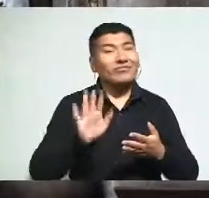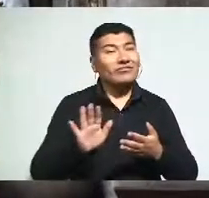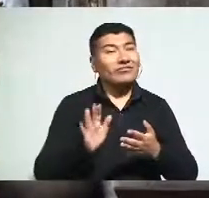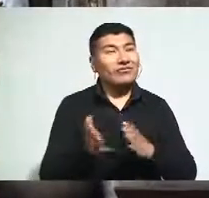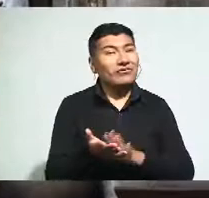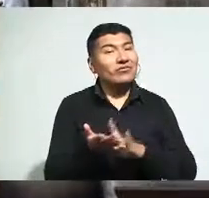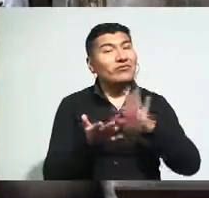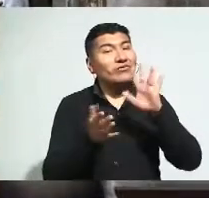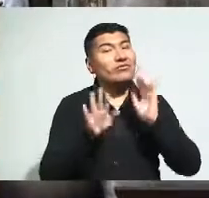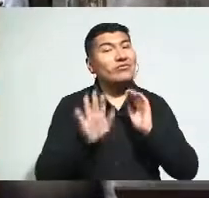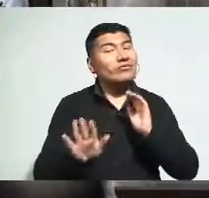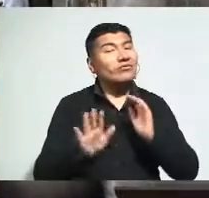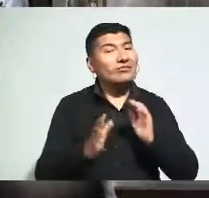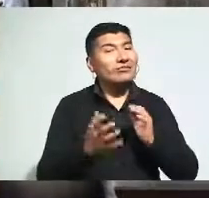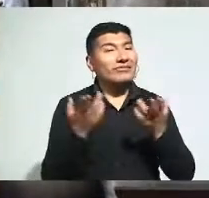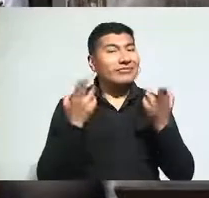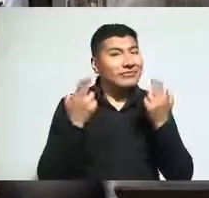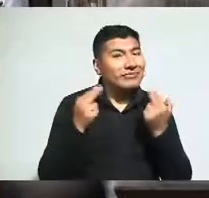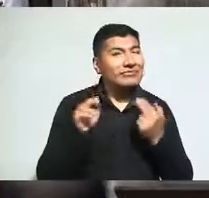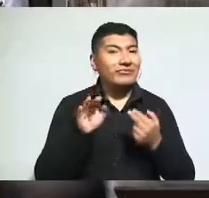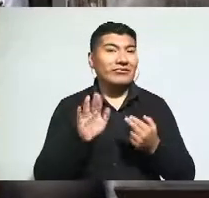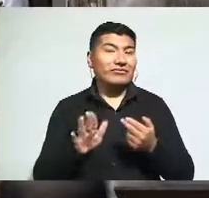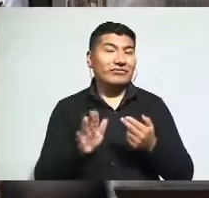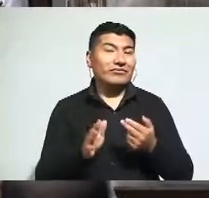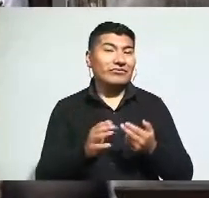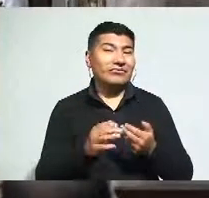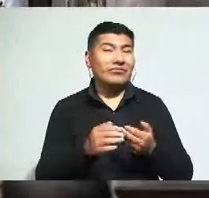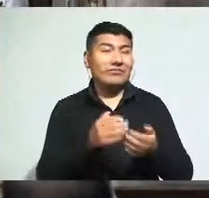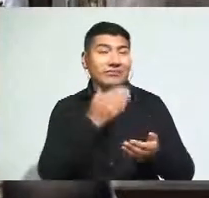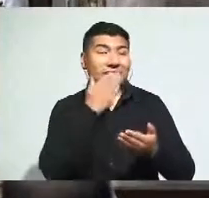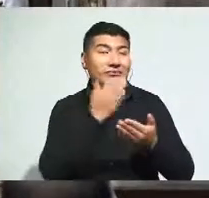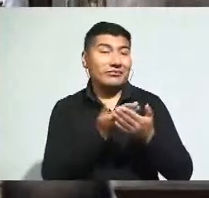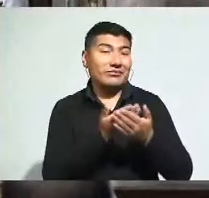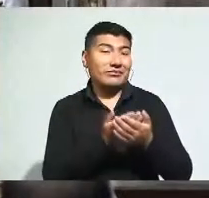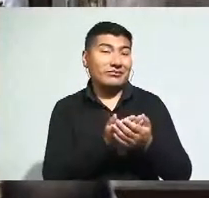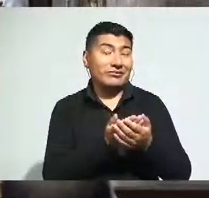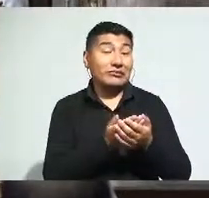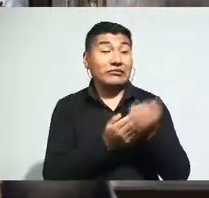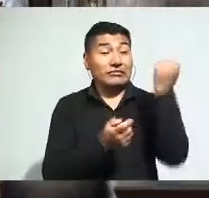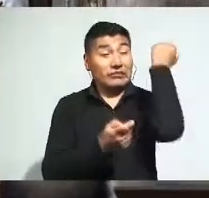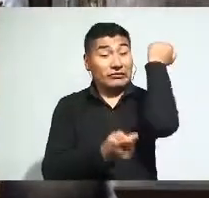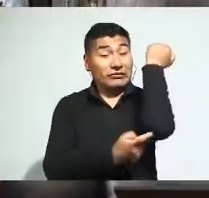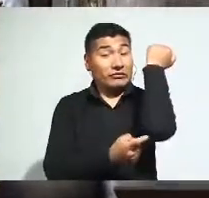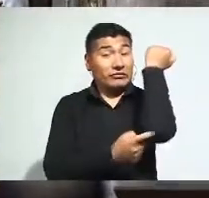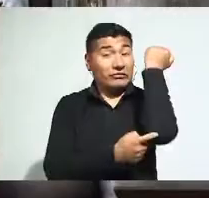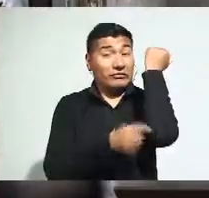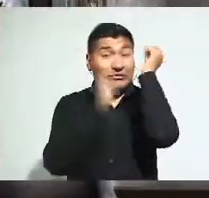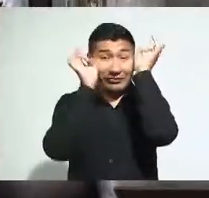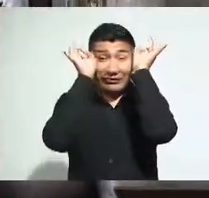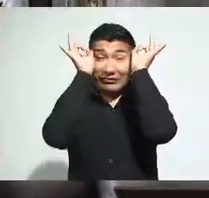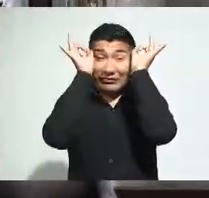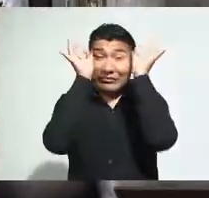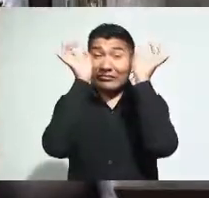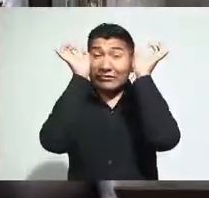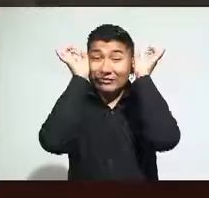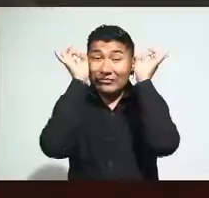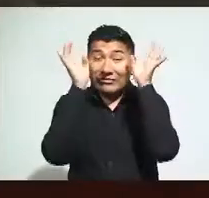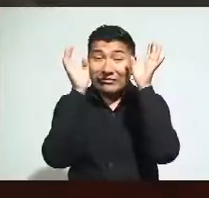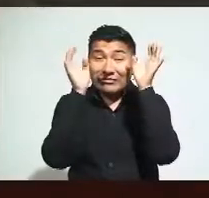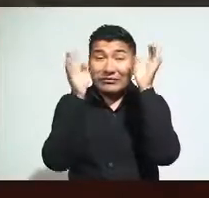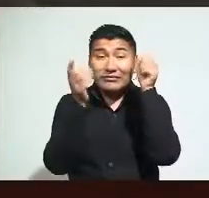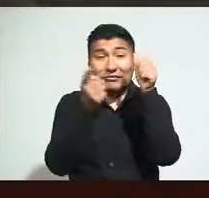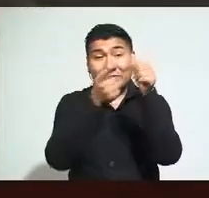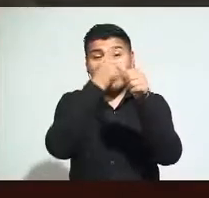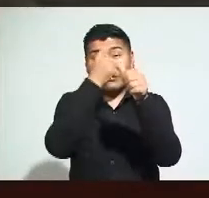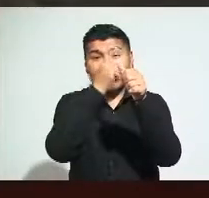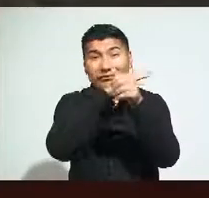gloria su éxito es la tentación más terrible la primera y la última